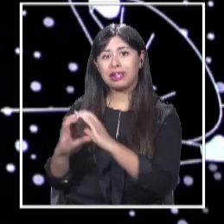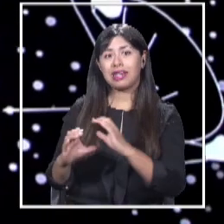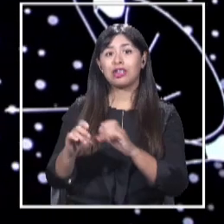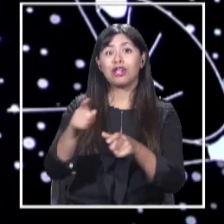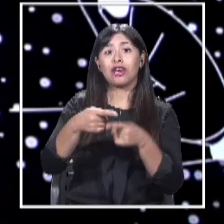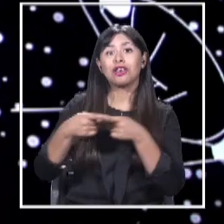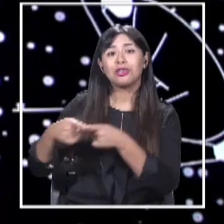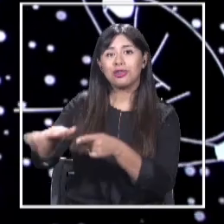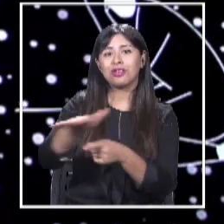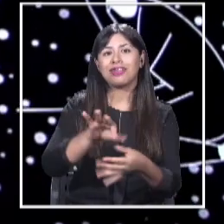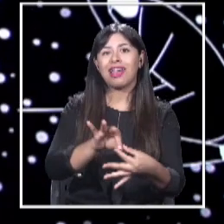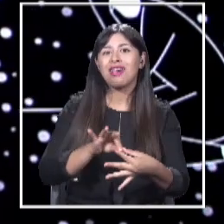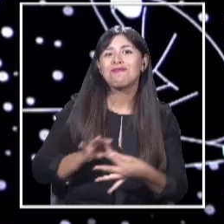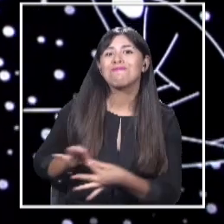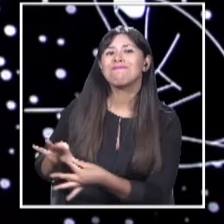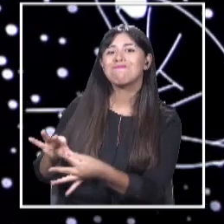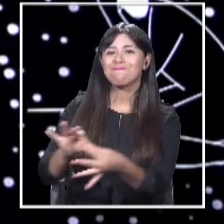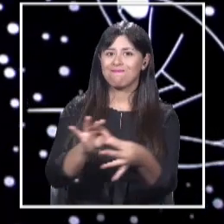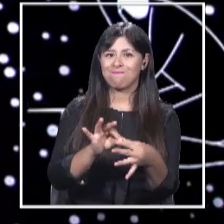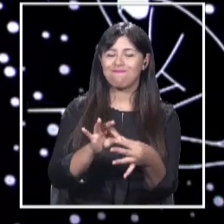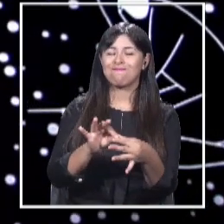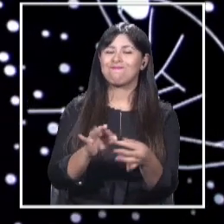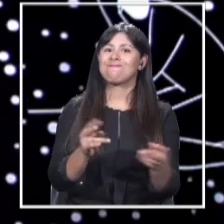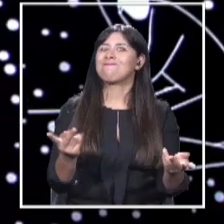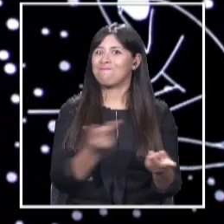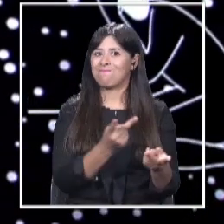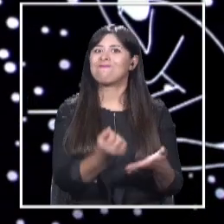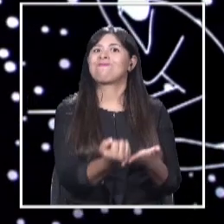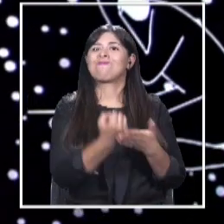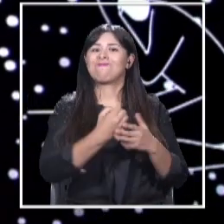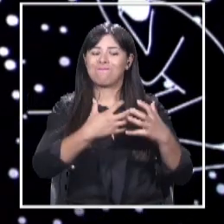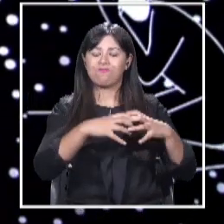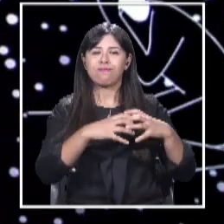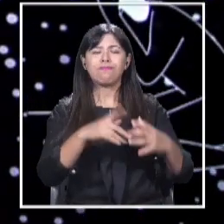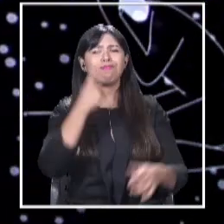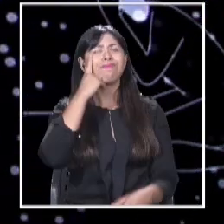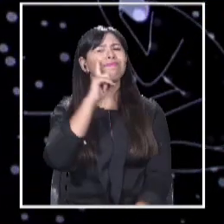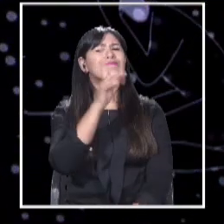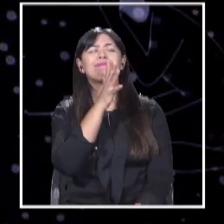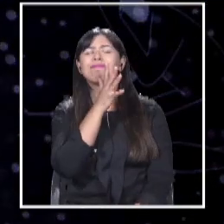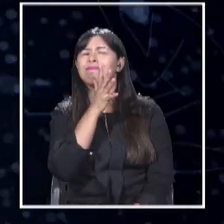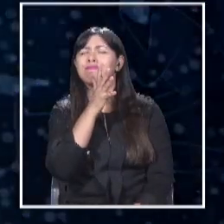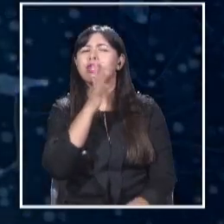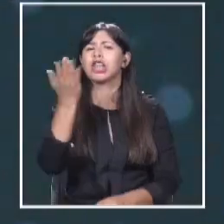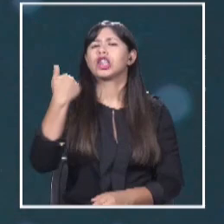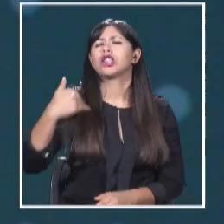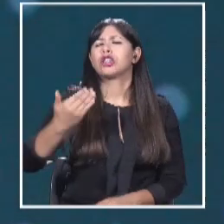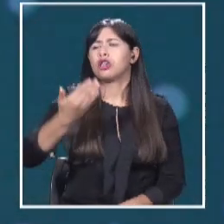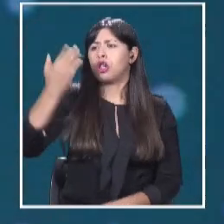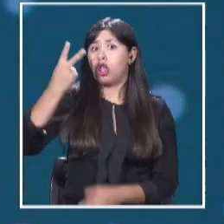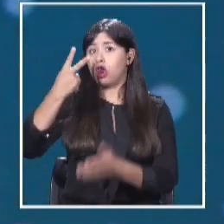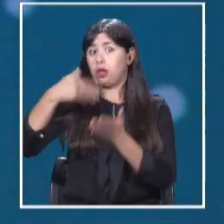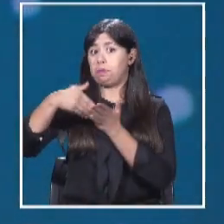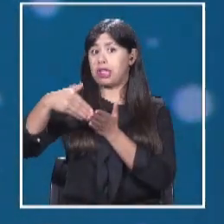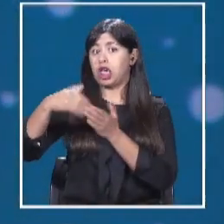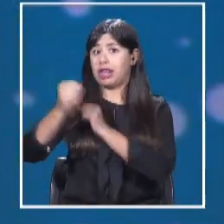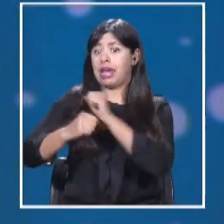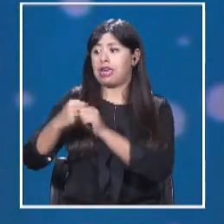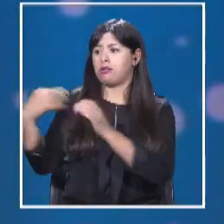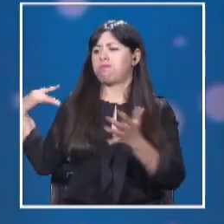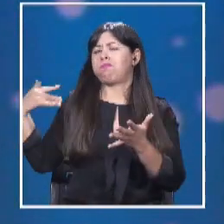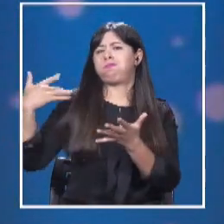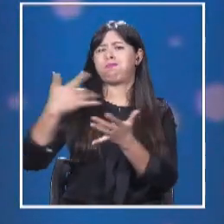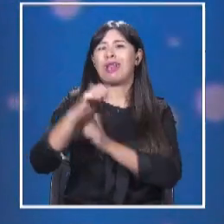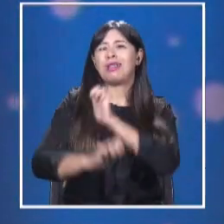Pero aquí viene nuestra singularidad. Evolucionamos a lo largo de estos millones de años en nuestra biología, pero nuestra especie tiene